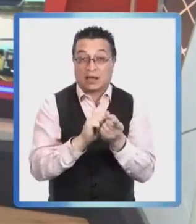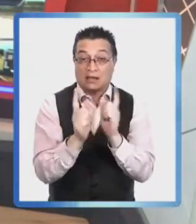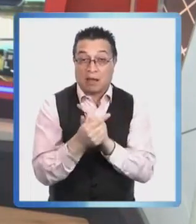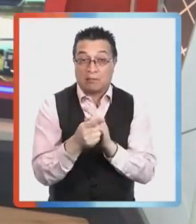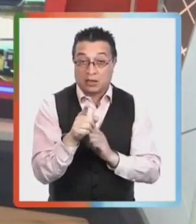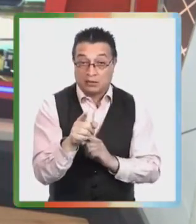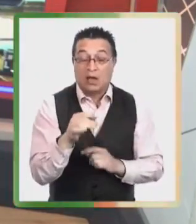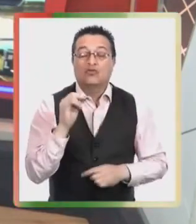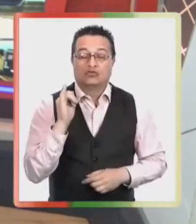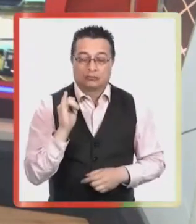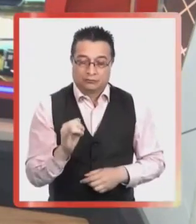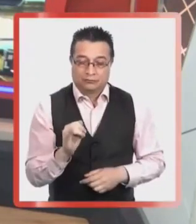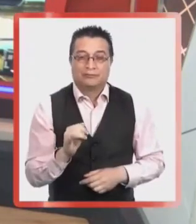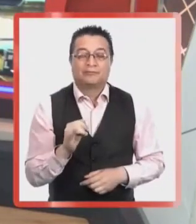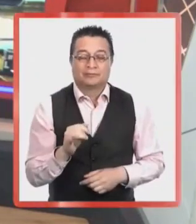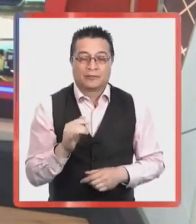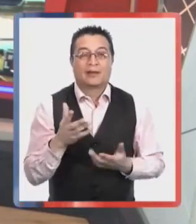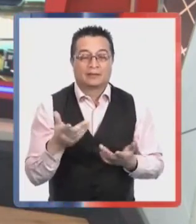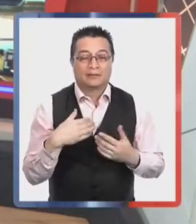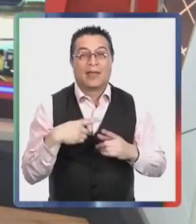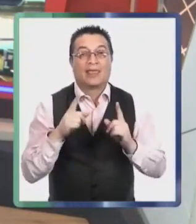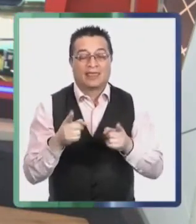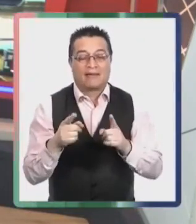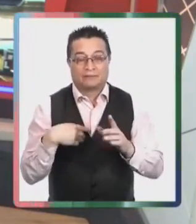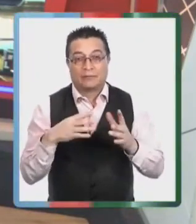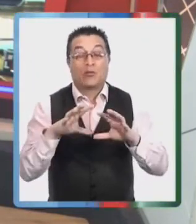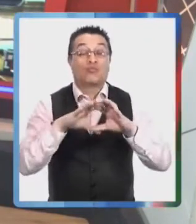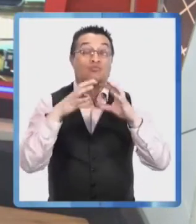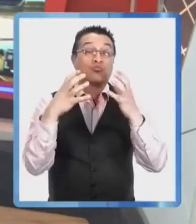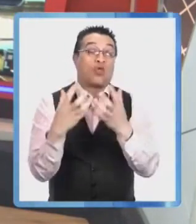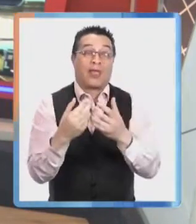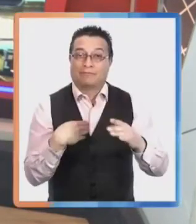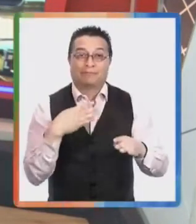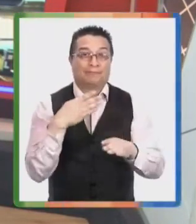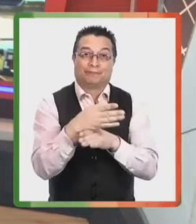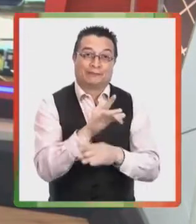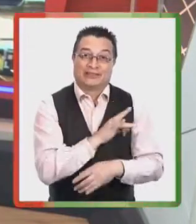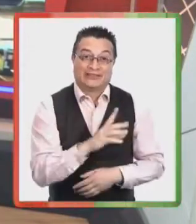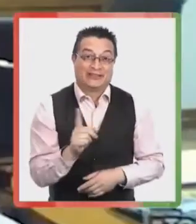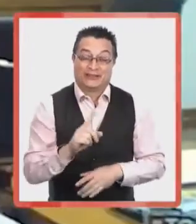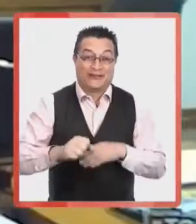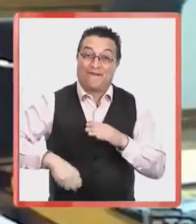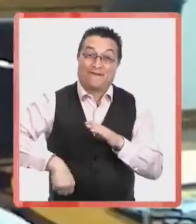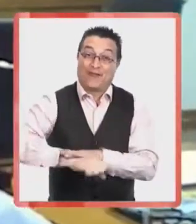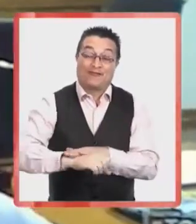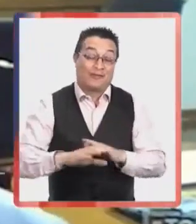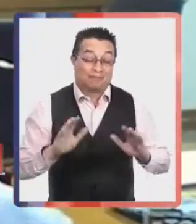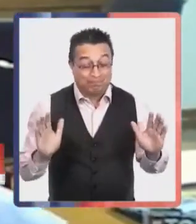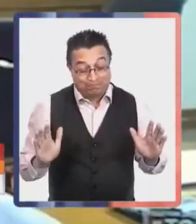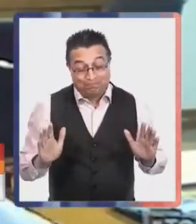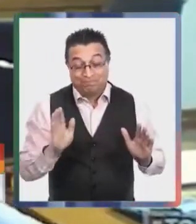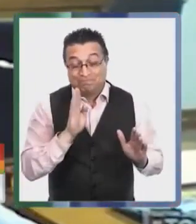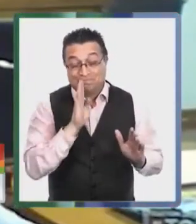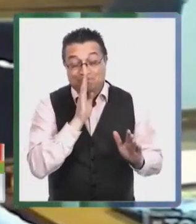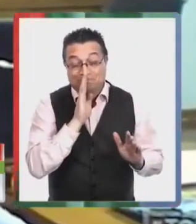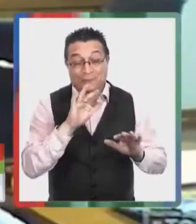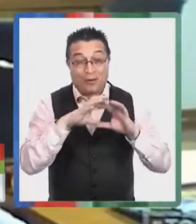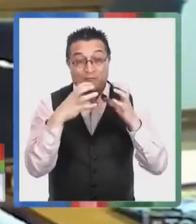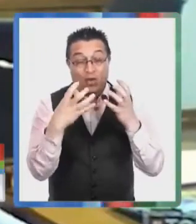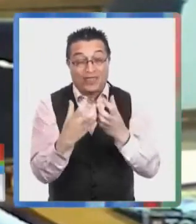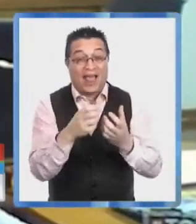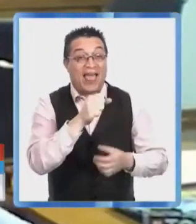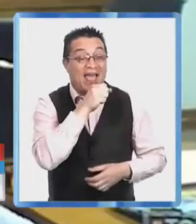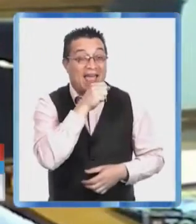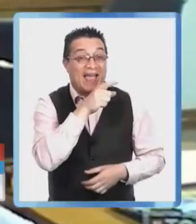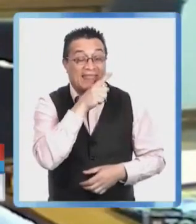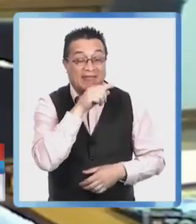no así es pues vamos a que nos vamos por cierto fútbol el mundial de